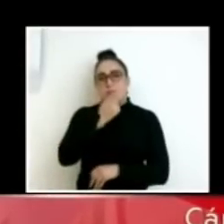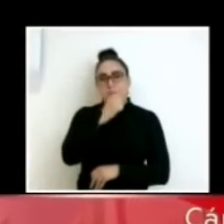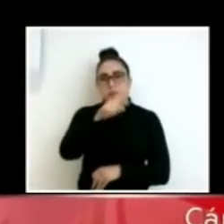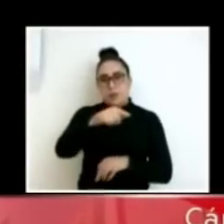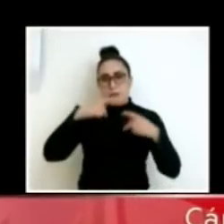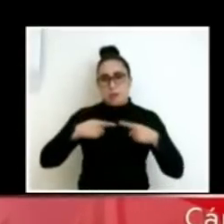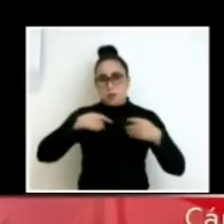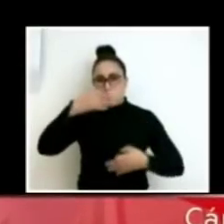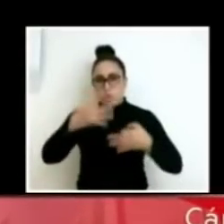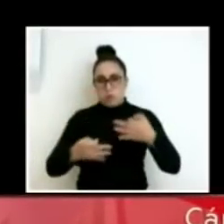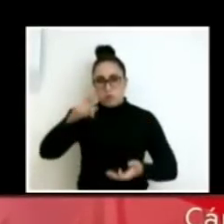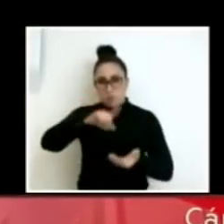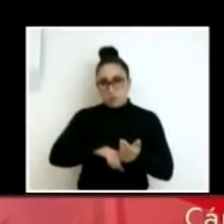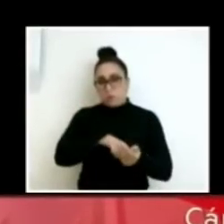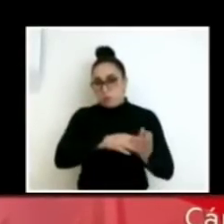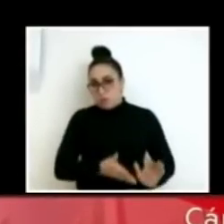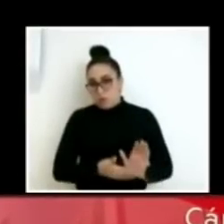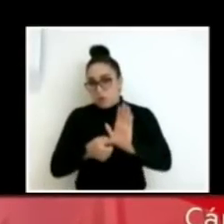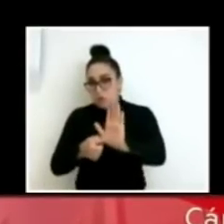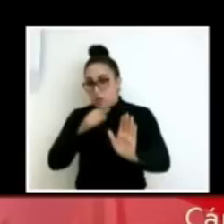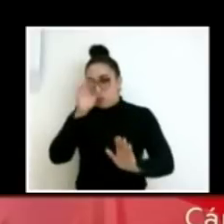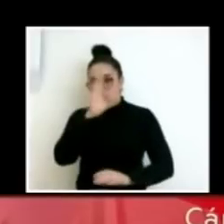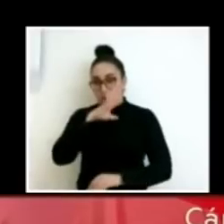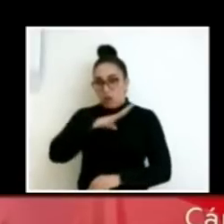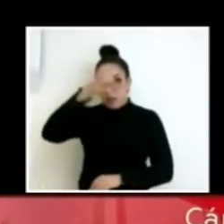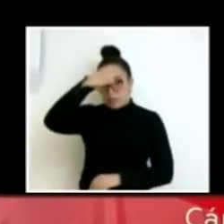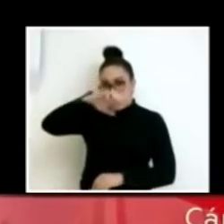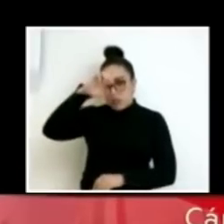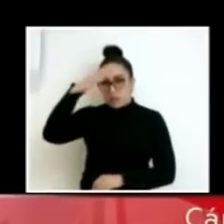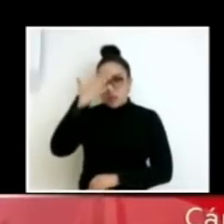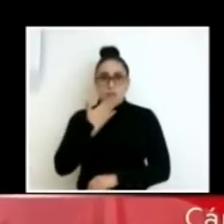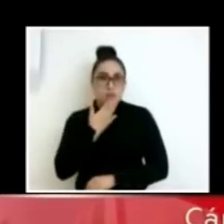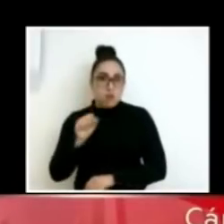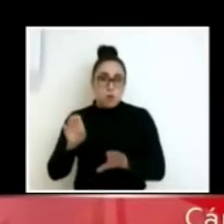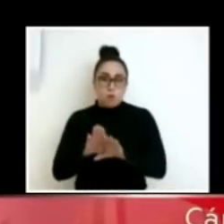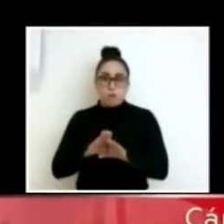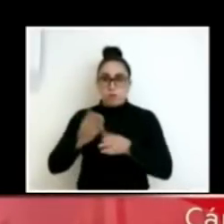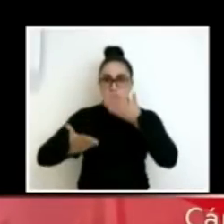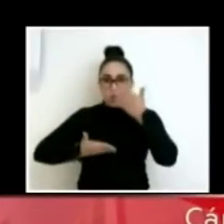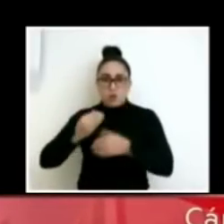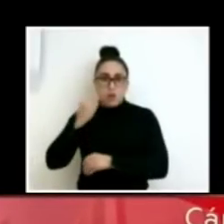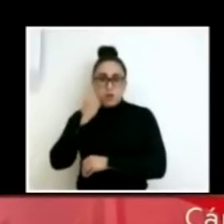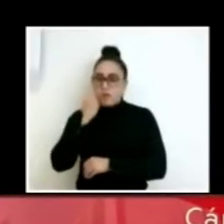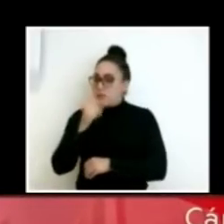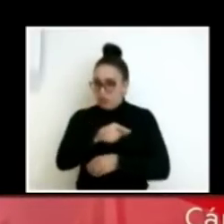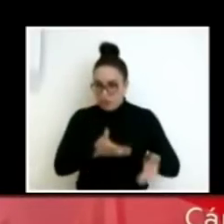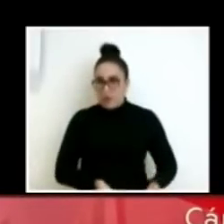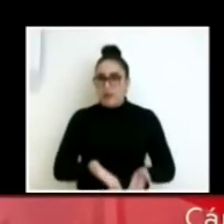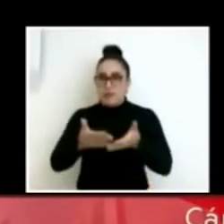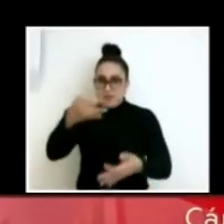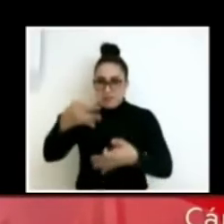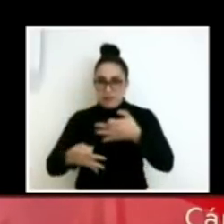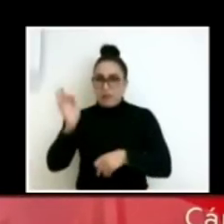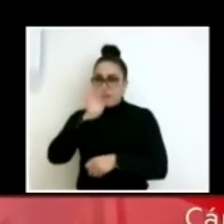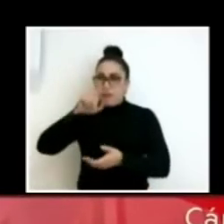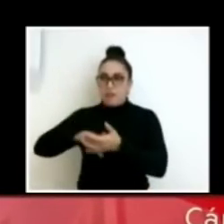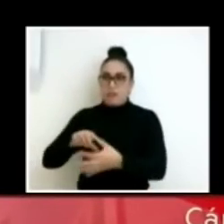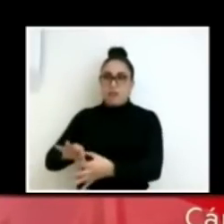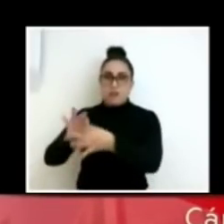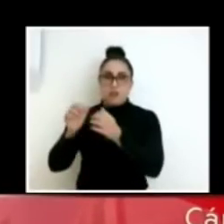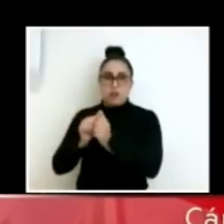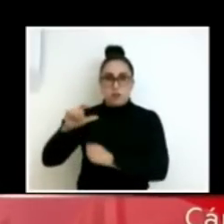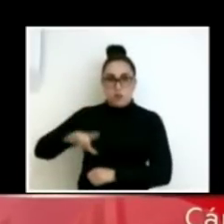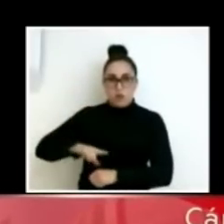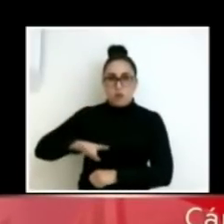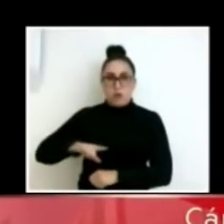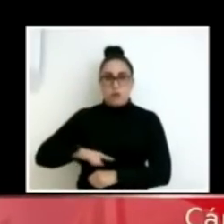ni promovidos por su capacidad, por su conocimiento en derecho, sino por su cercanía en el poder, por su lealtad al gobierno en turno,